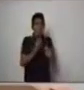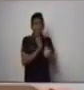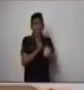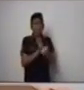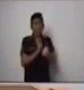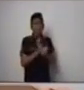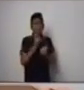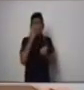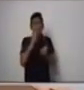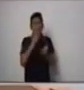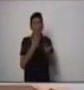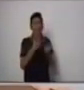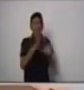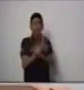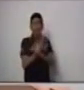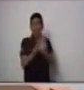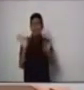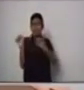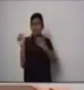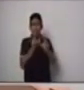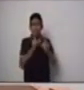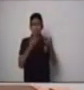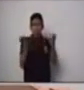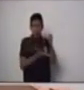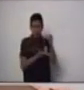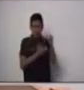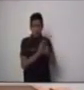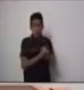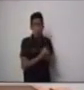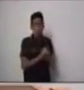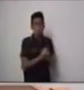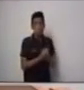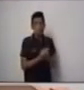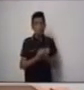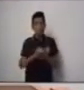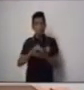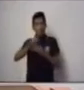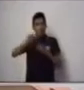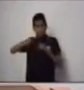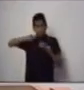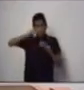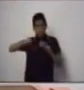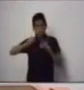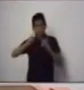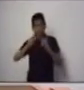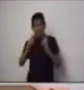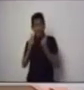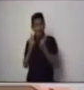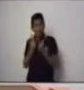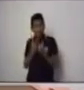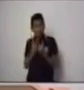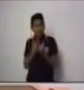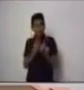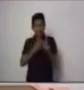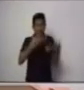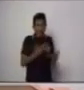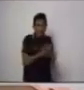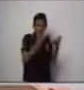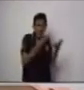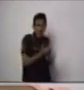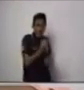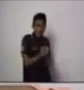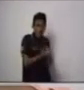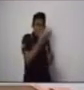ver la cosecha de la tierra. Rica sopa de verduras y una ensalada toda verde. Las